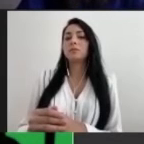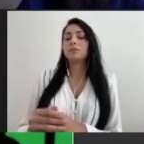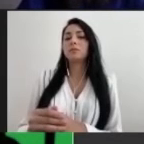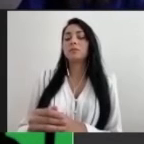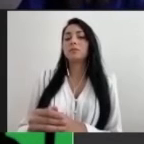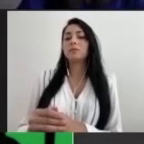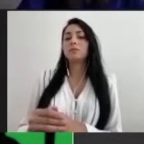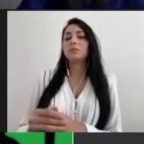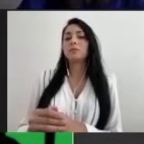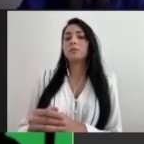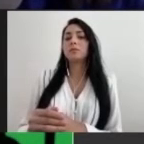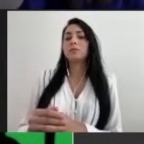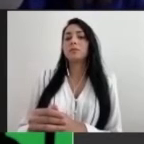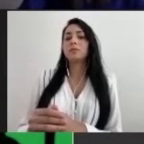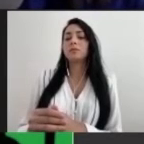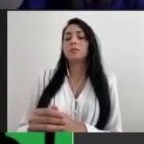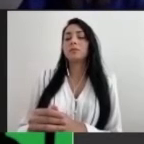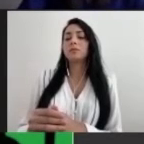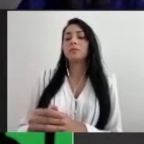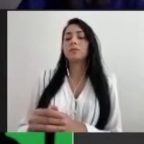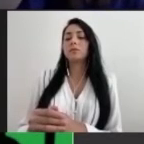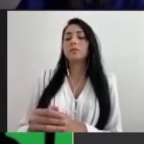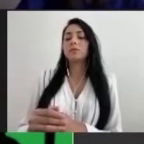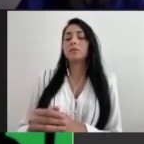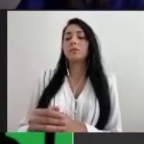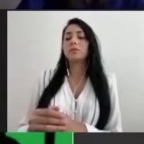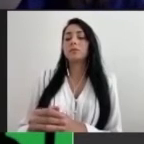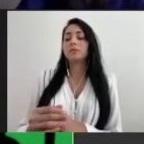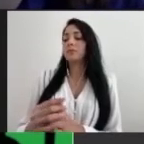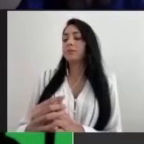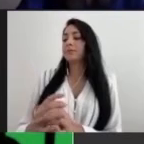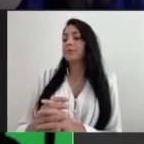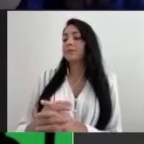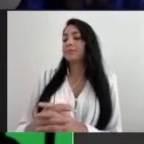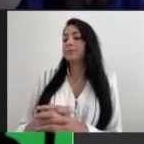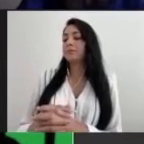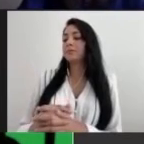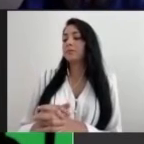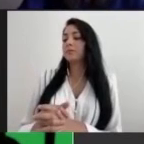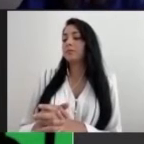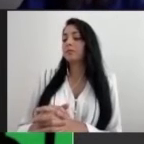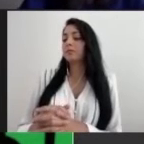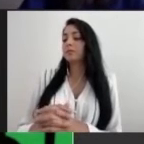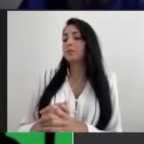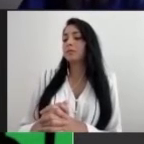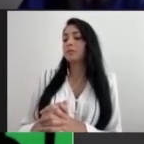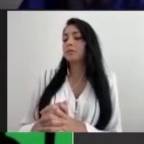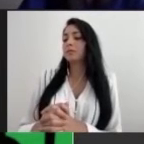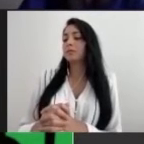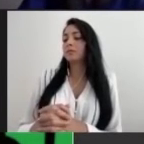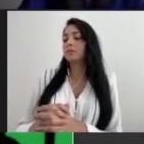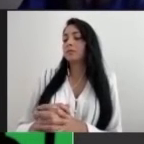cuidadoras de estas hijas e hijos, la ley prevé este mecanismo en el cual se puede solicitar